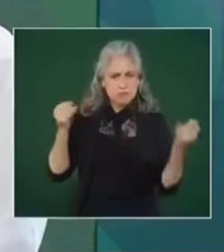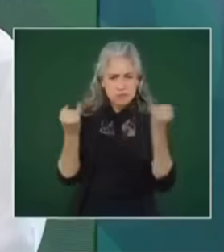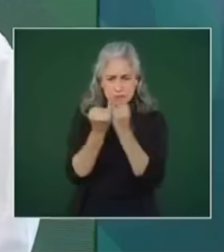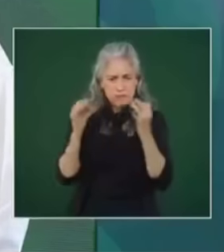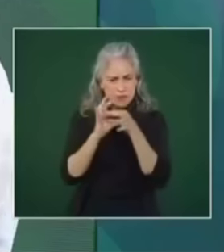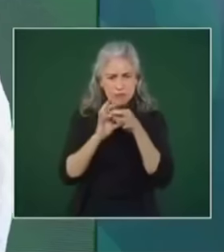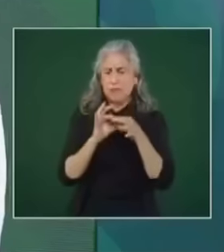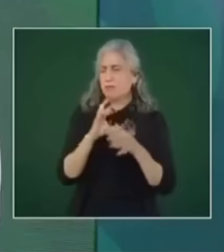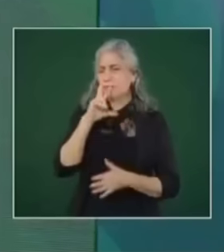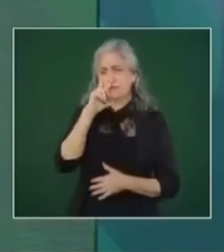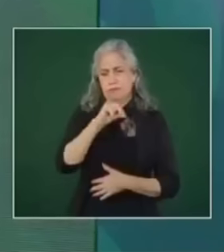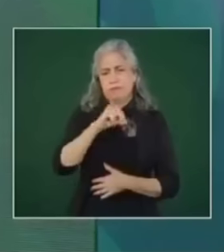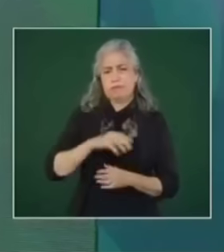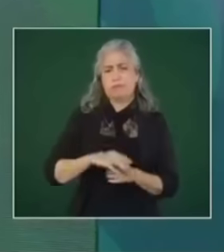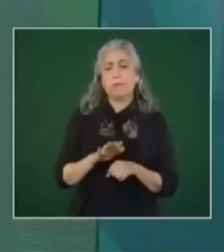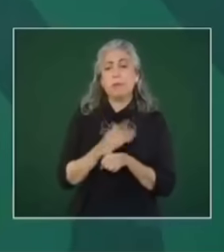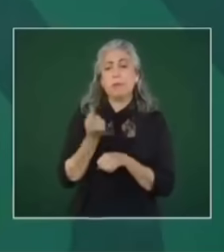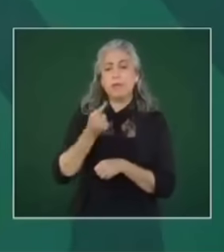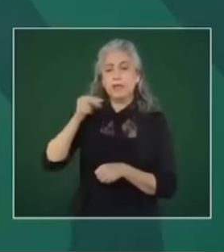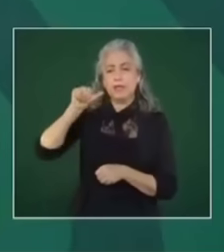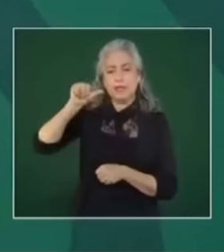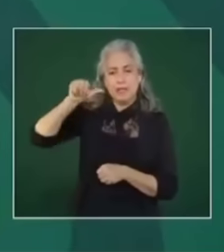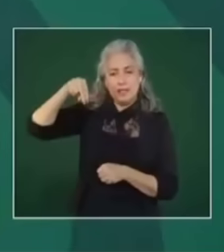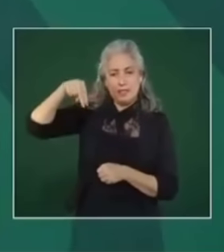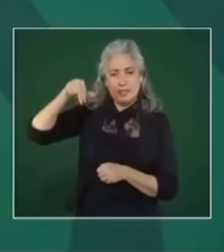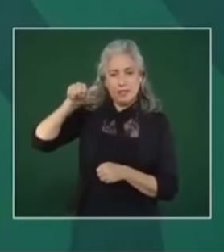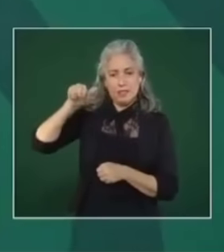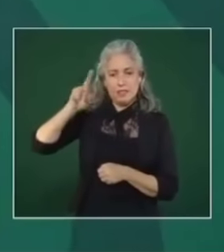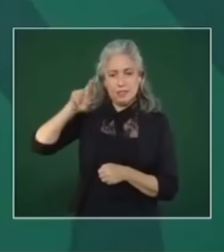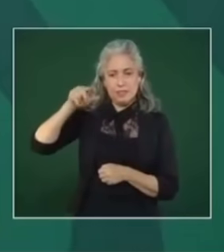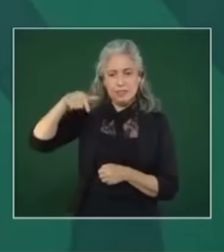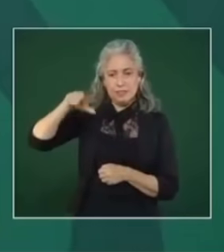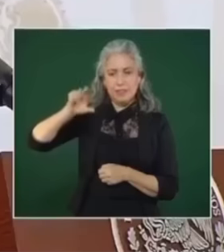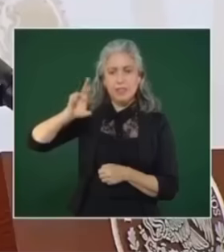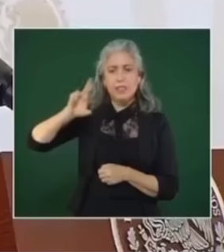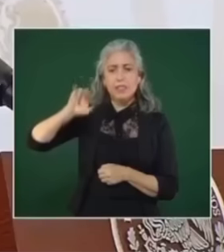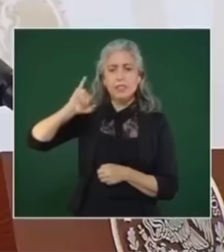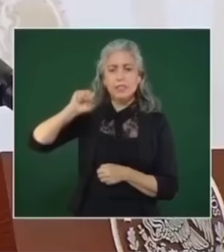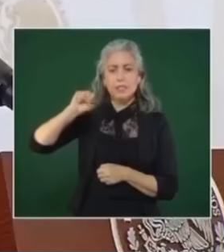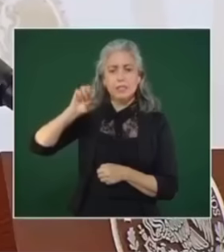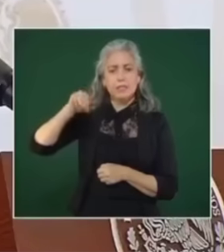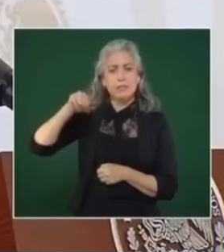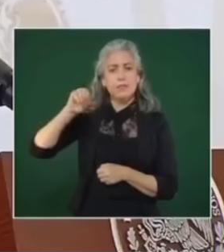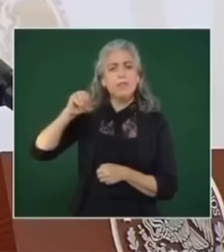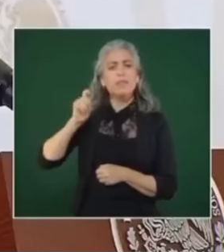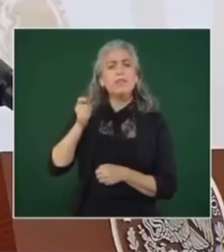Porque el anarquismo es